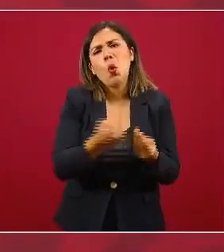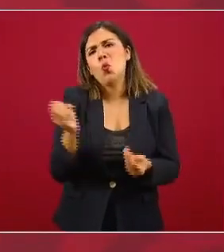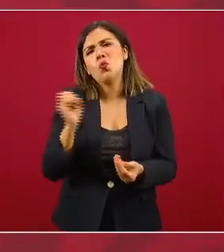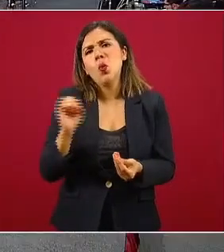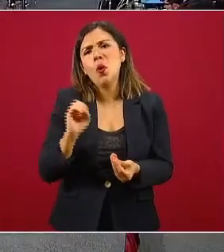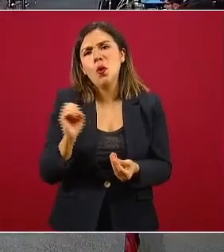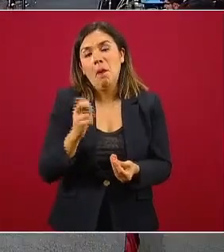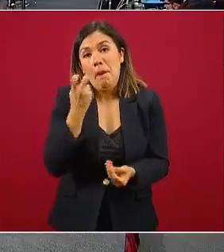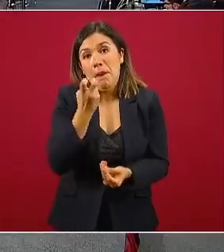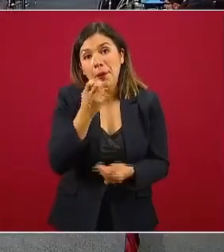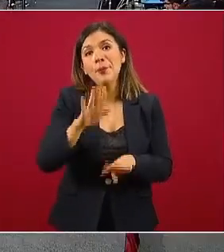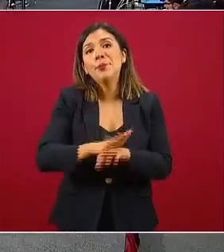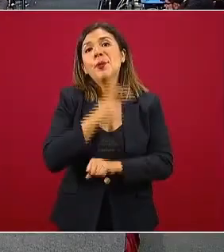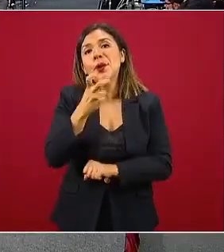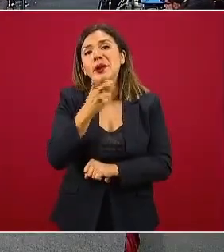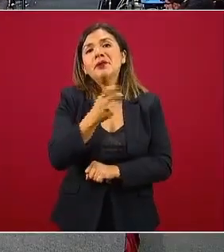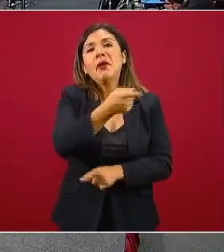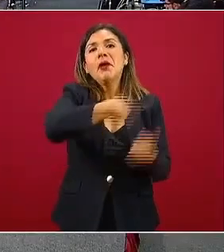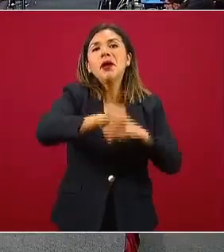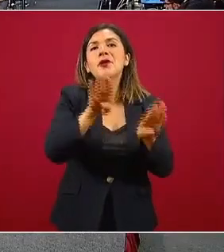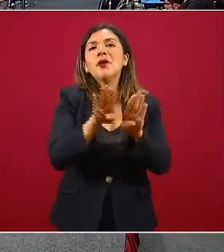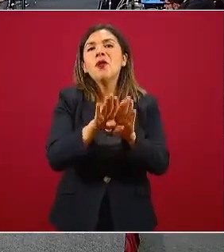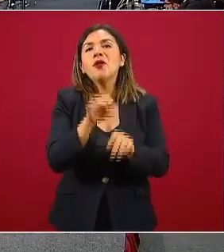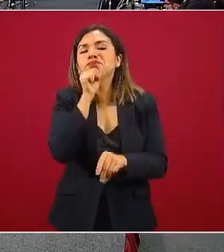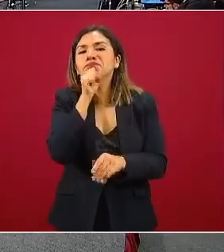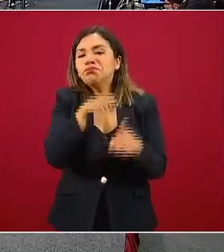Entonces, por eso nos hacen llegar todo esto.